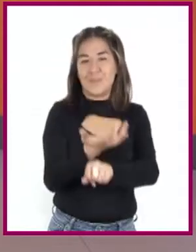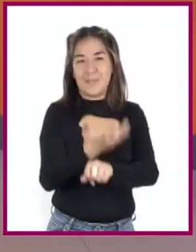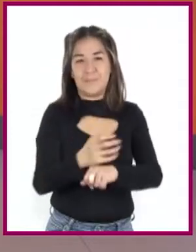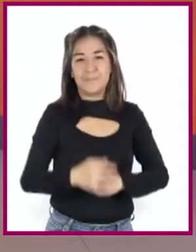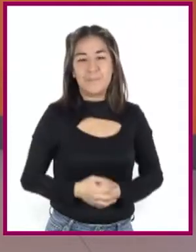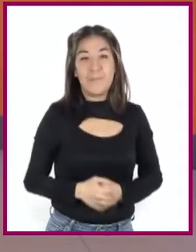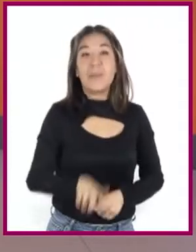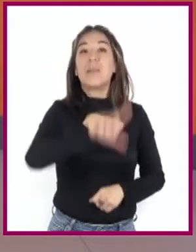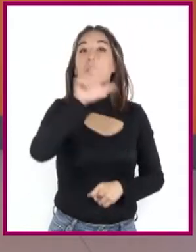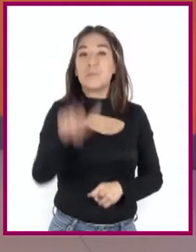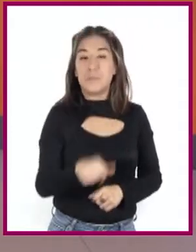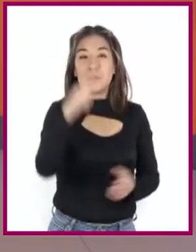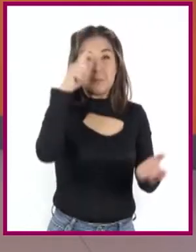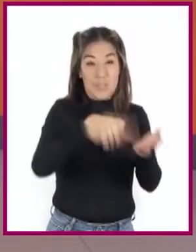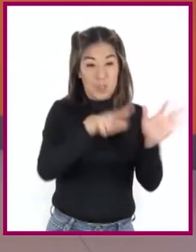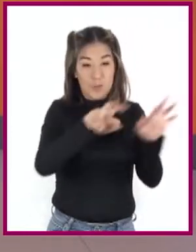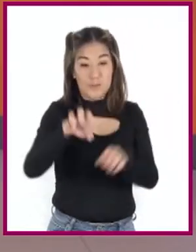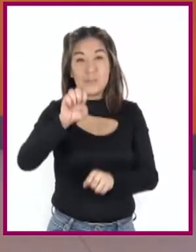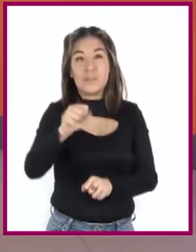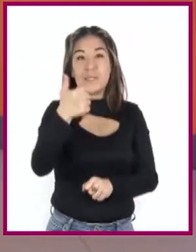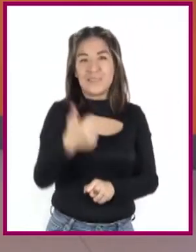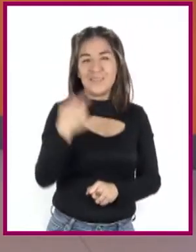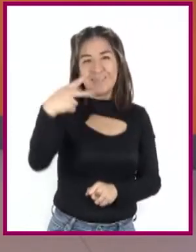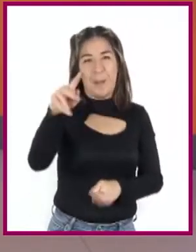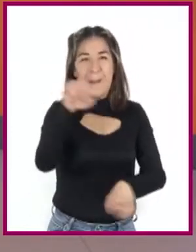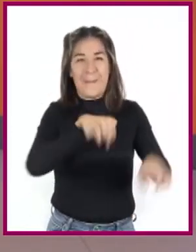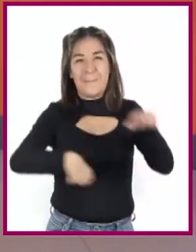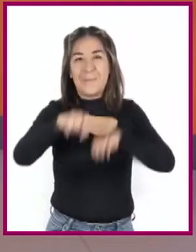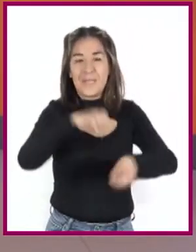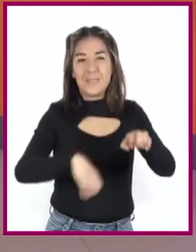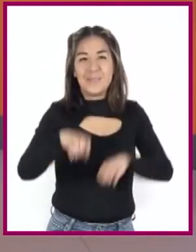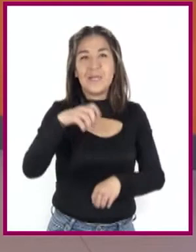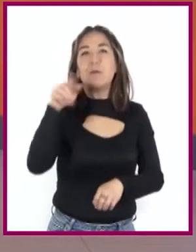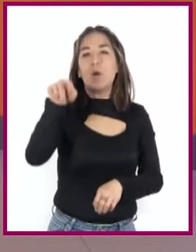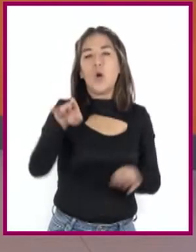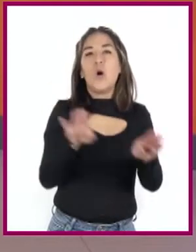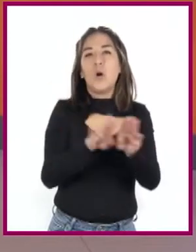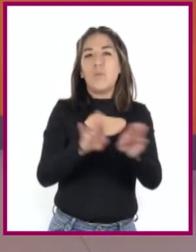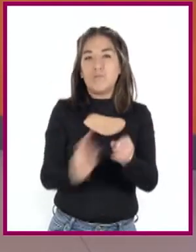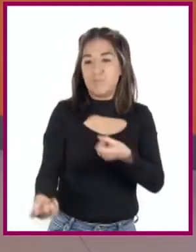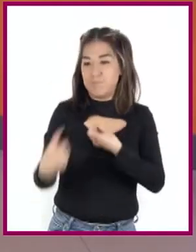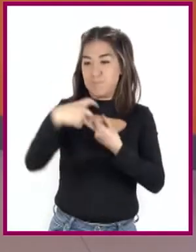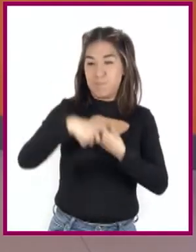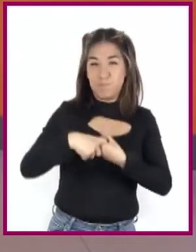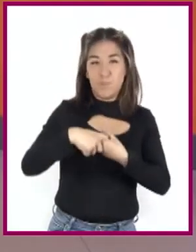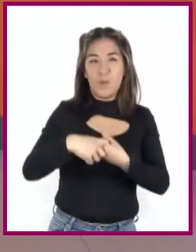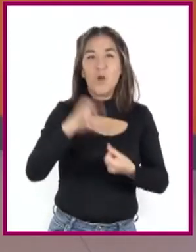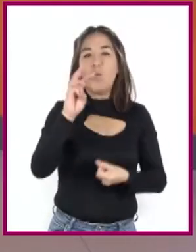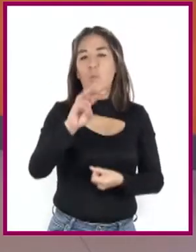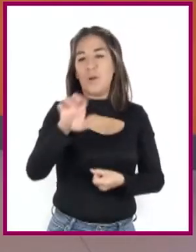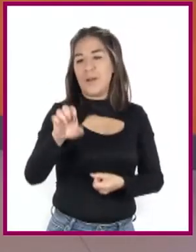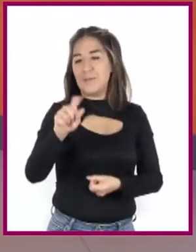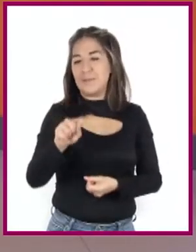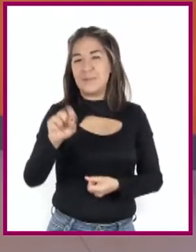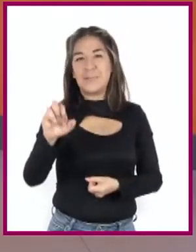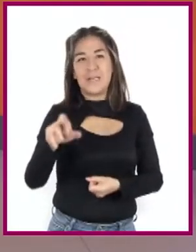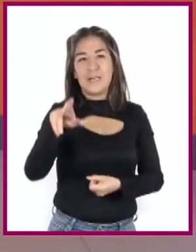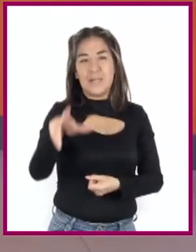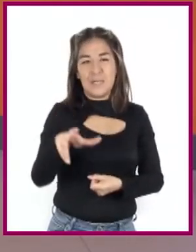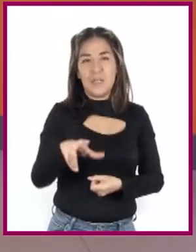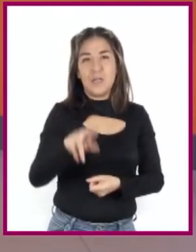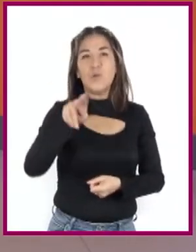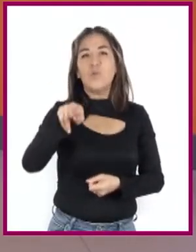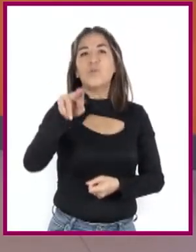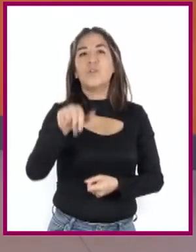Para 1866, la empresa que había unificado el mercado, la Western Union Telegraph Company, tenía